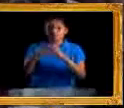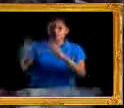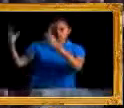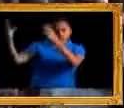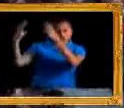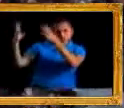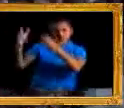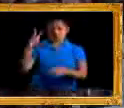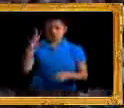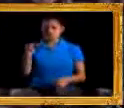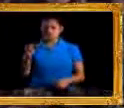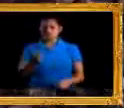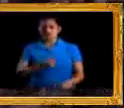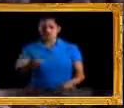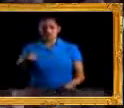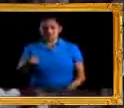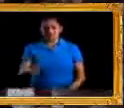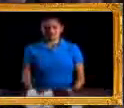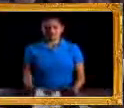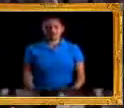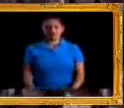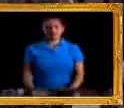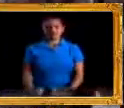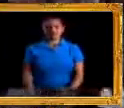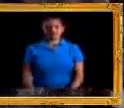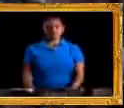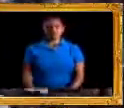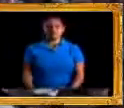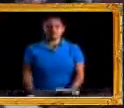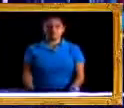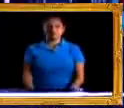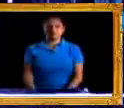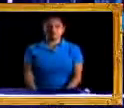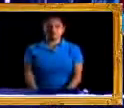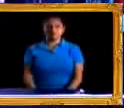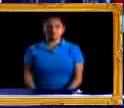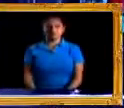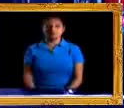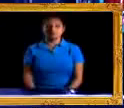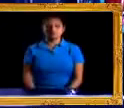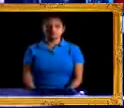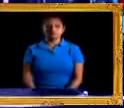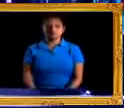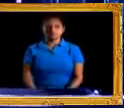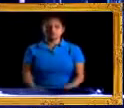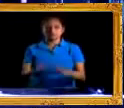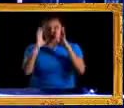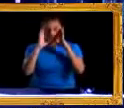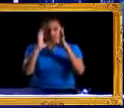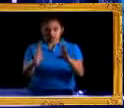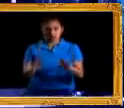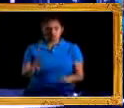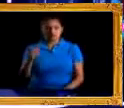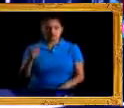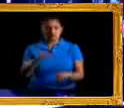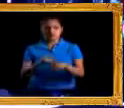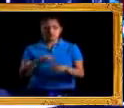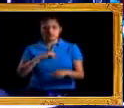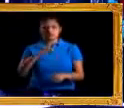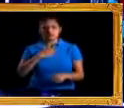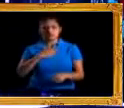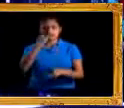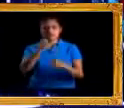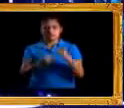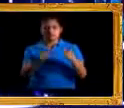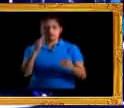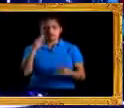lo dañes, no lo dañes. Vemos dos tipos, póngame atención porque el tiempo se me está yendo, hermano.